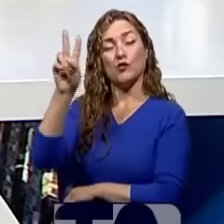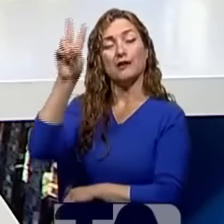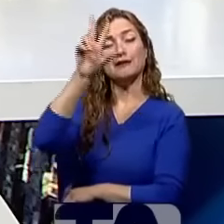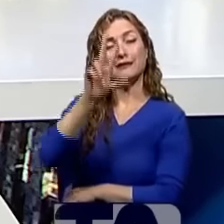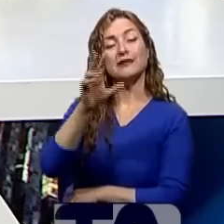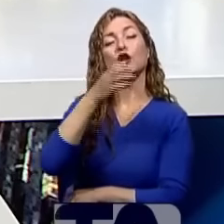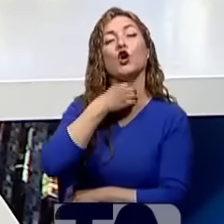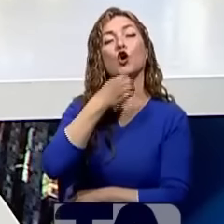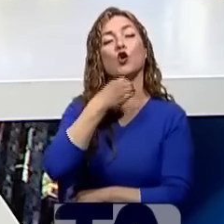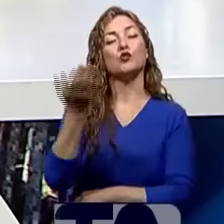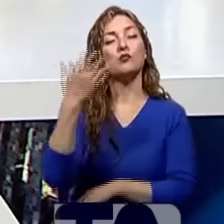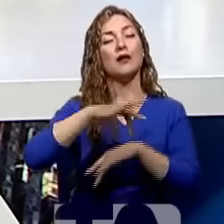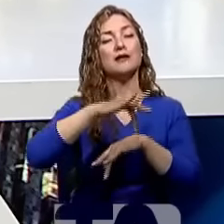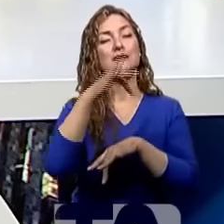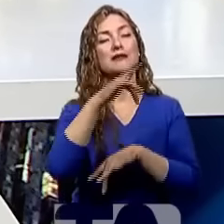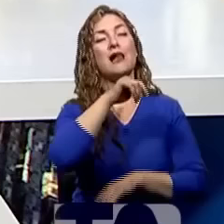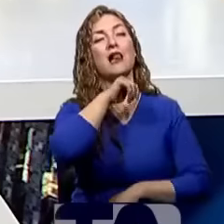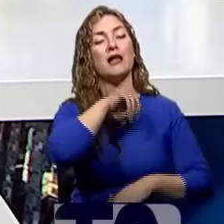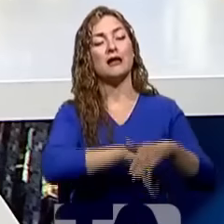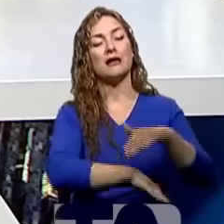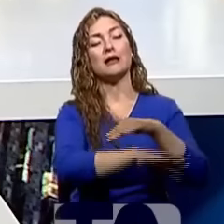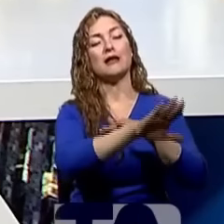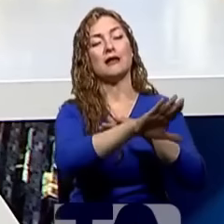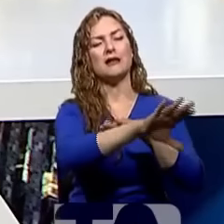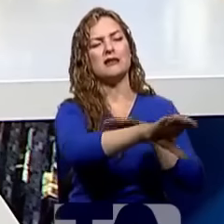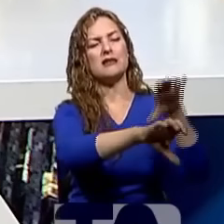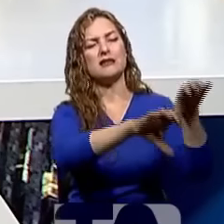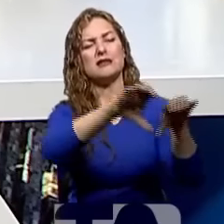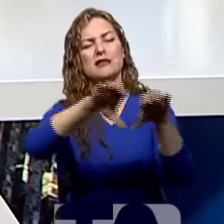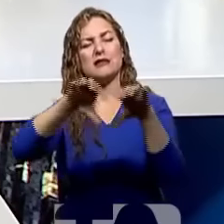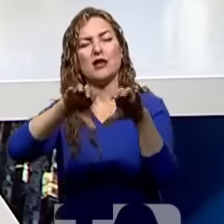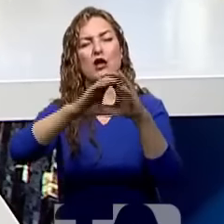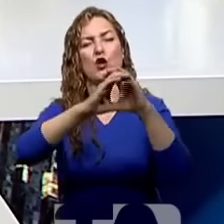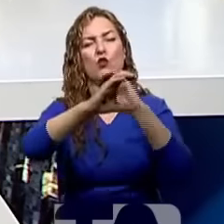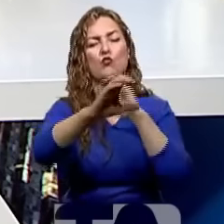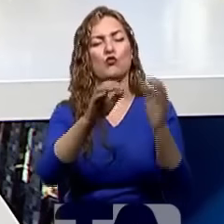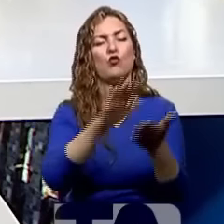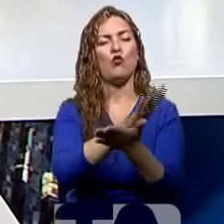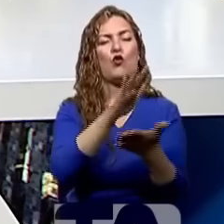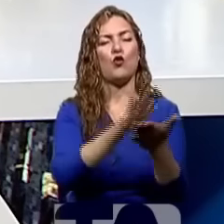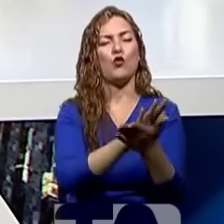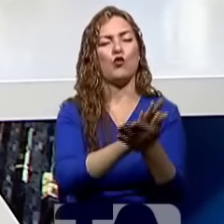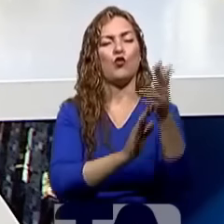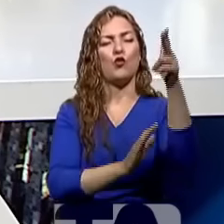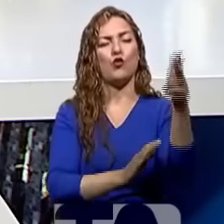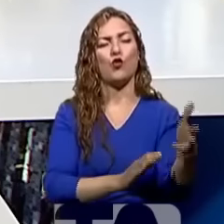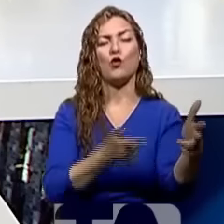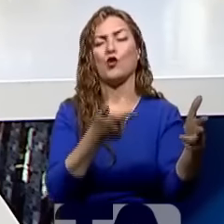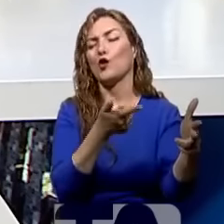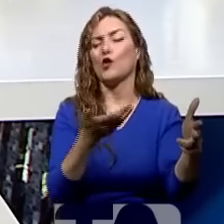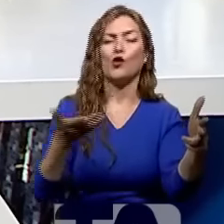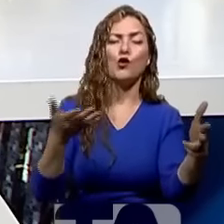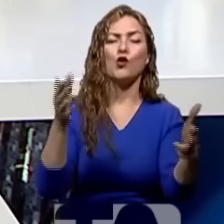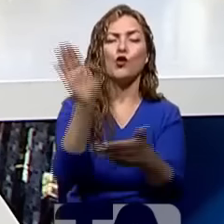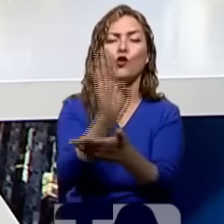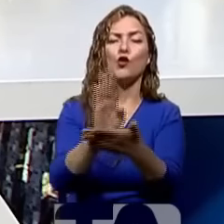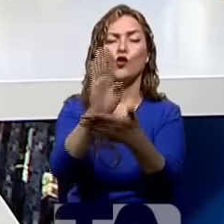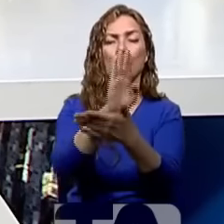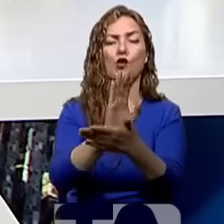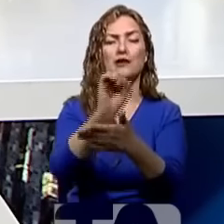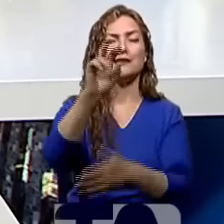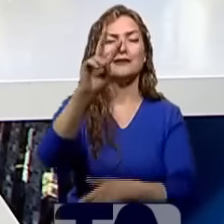agosto, delincuentes sustrajeron piezas y accesorios de una buseta escolar que estaba estacionada en el barrio